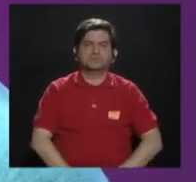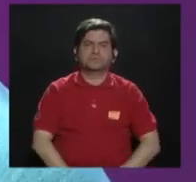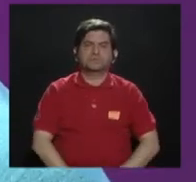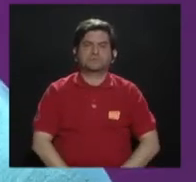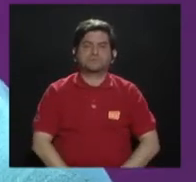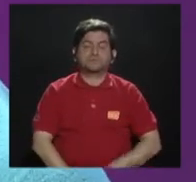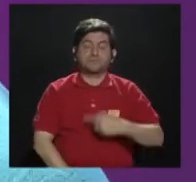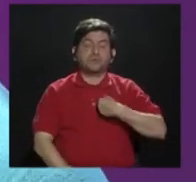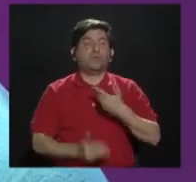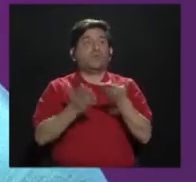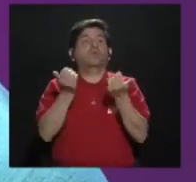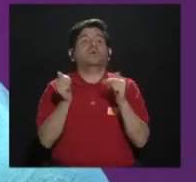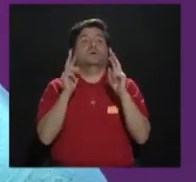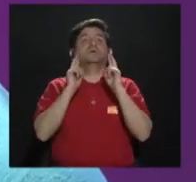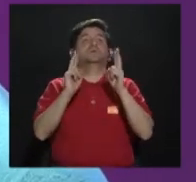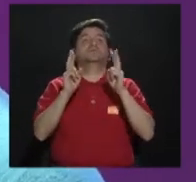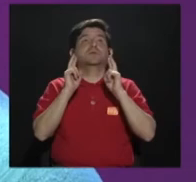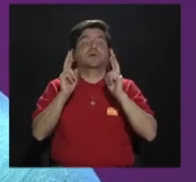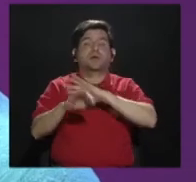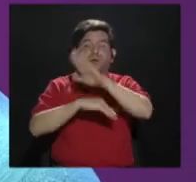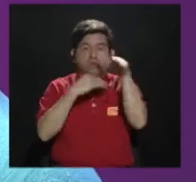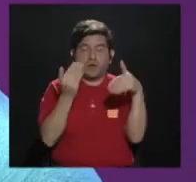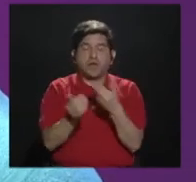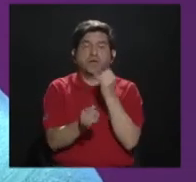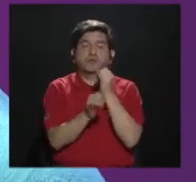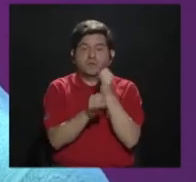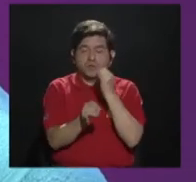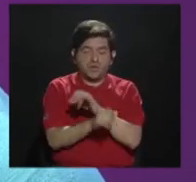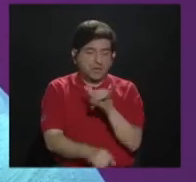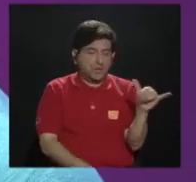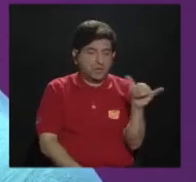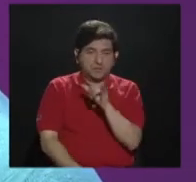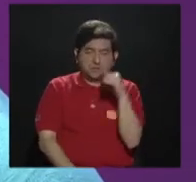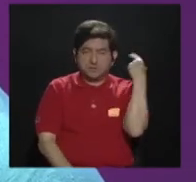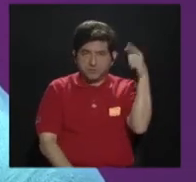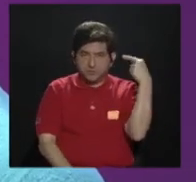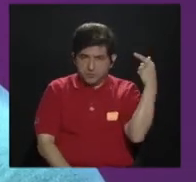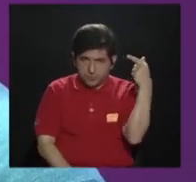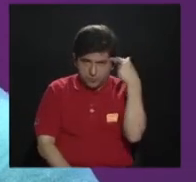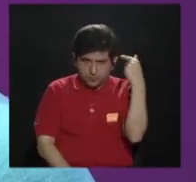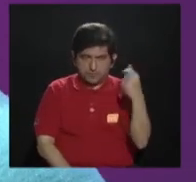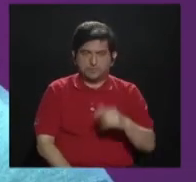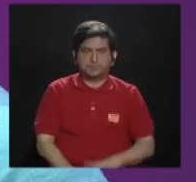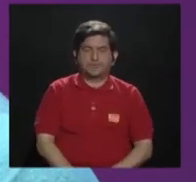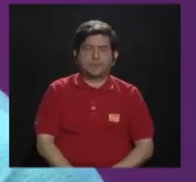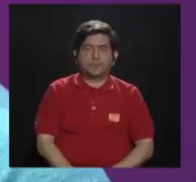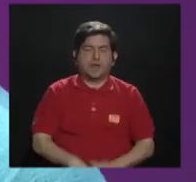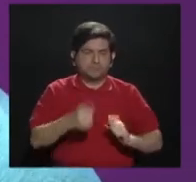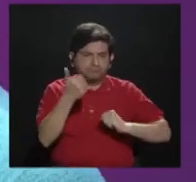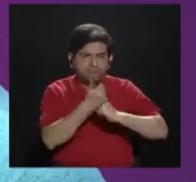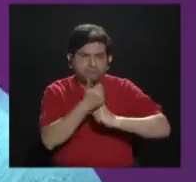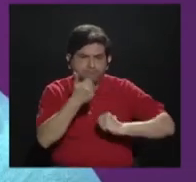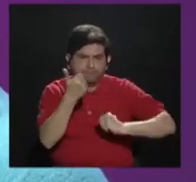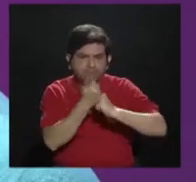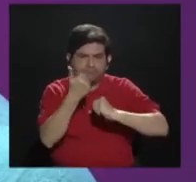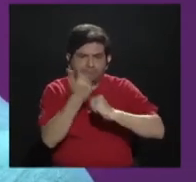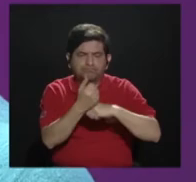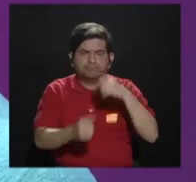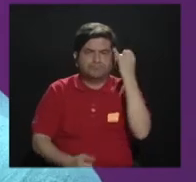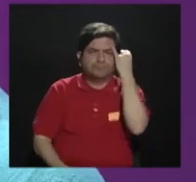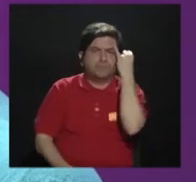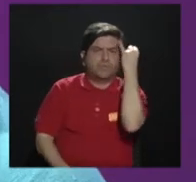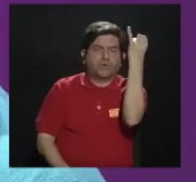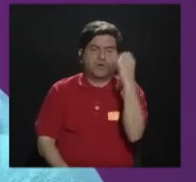que uno deseara que ojalá así fueran todas las instituciones, ¿verdad?, del gobierno, de que, que se apoyaran con la